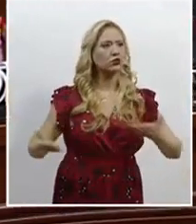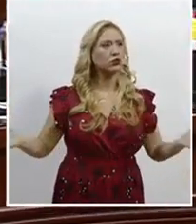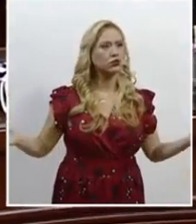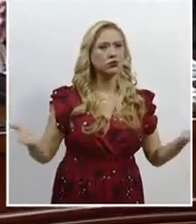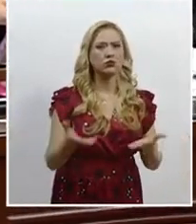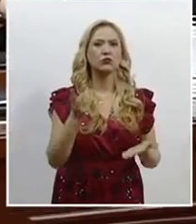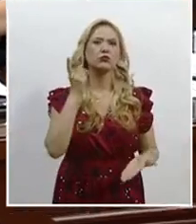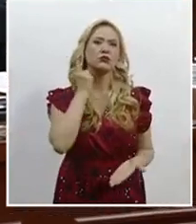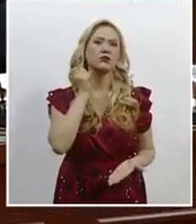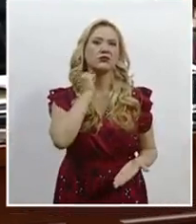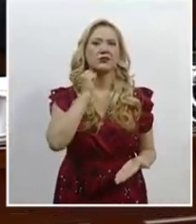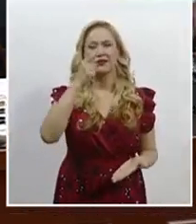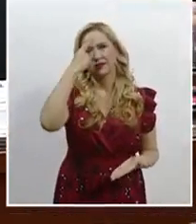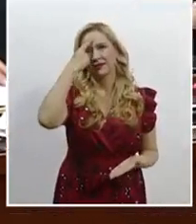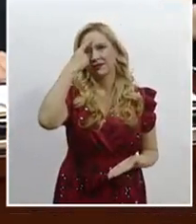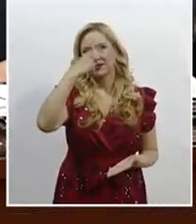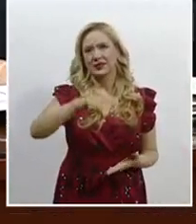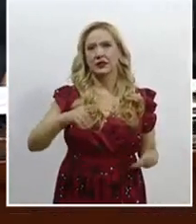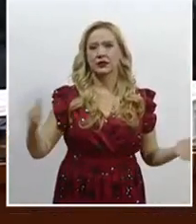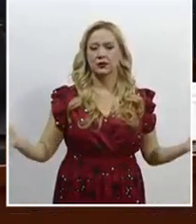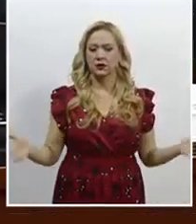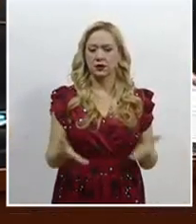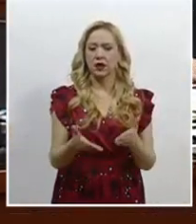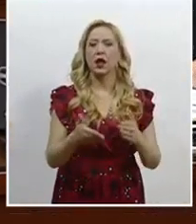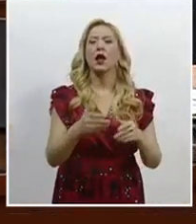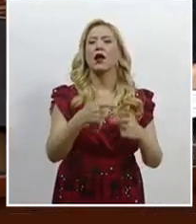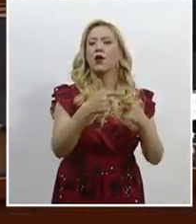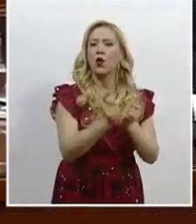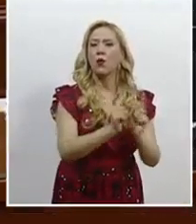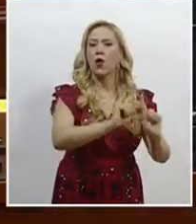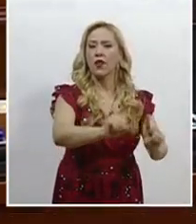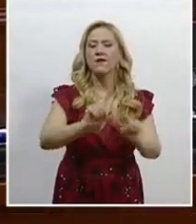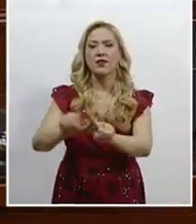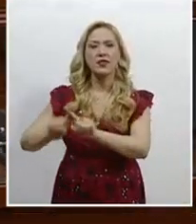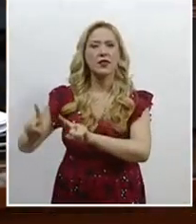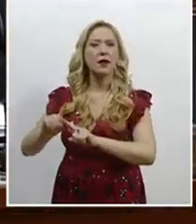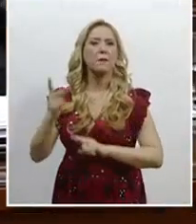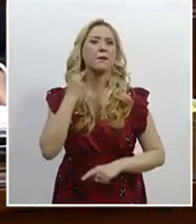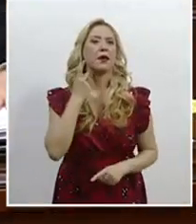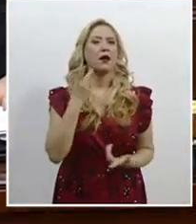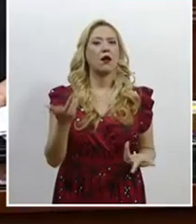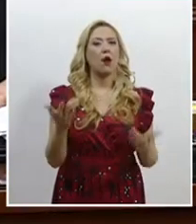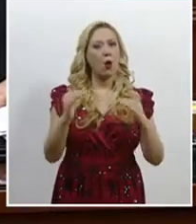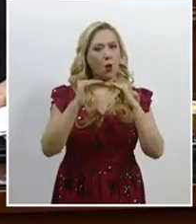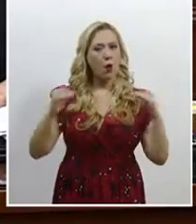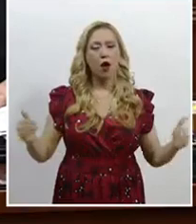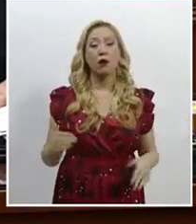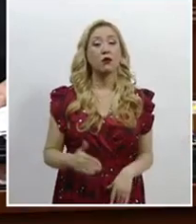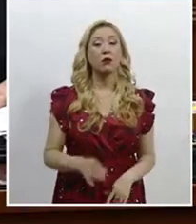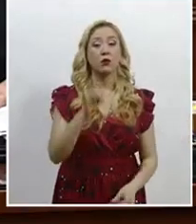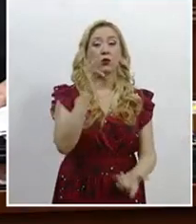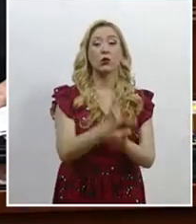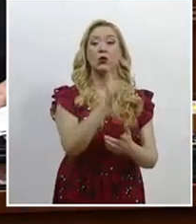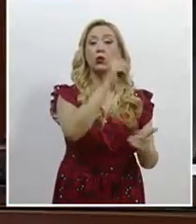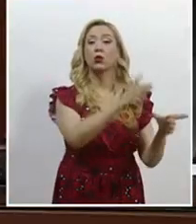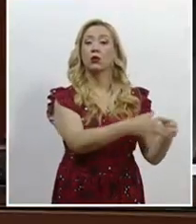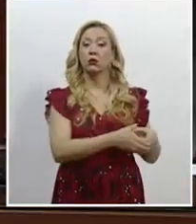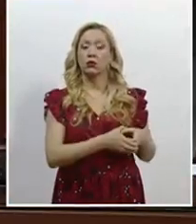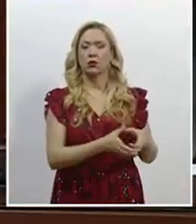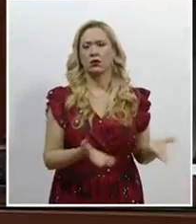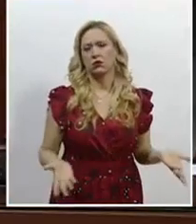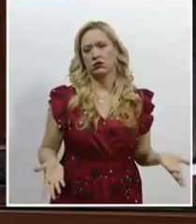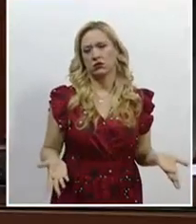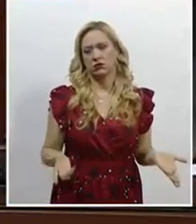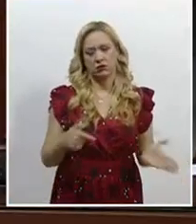políticas con representación parlamentaria en condiciones de libertad e igualdad y que el procedimiento deliberativo no culminó con la